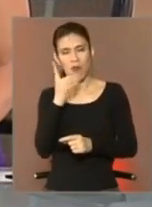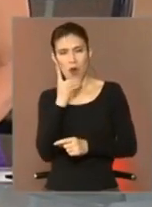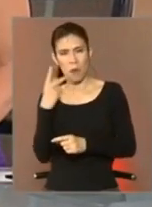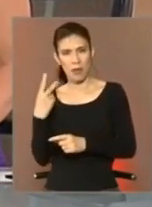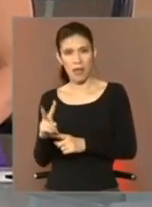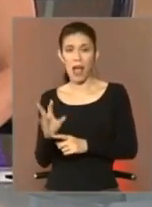tras dos Francisco